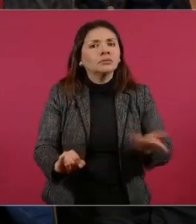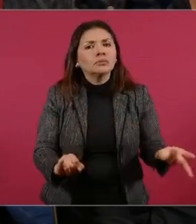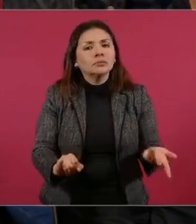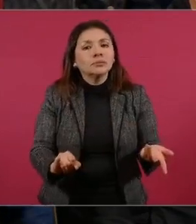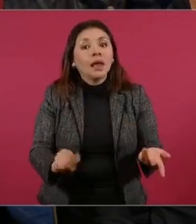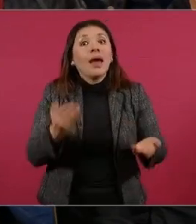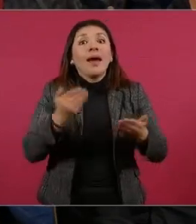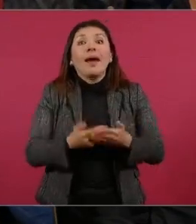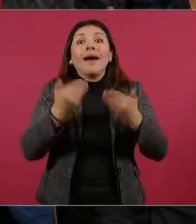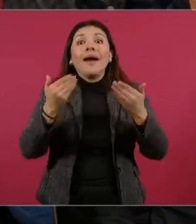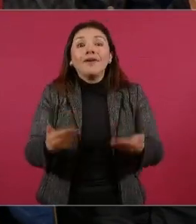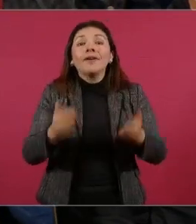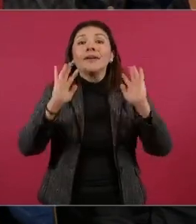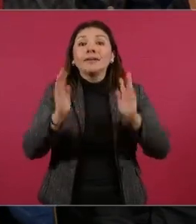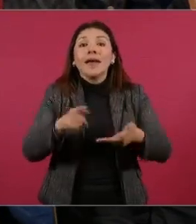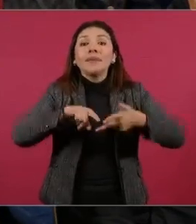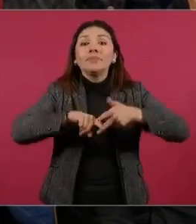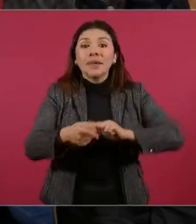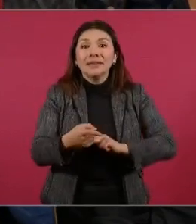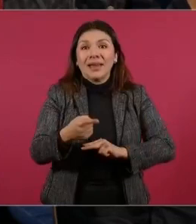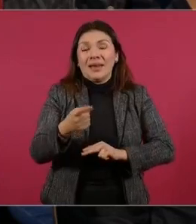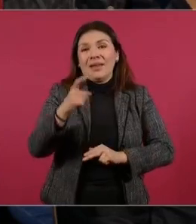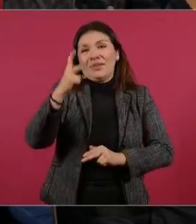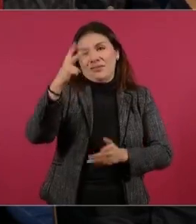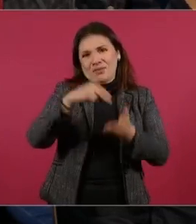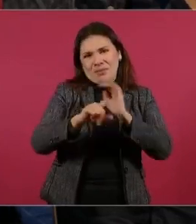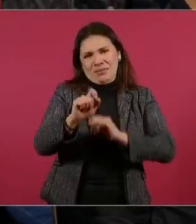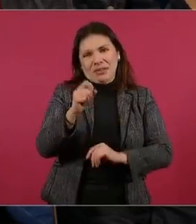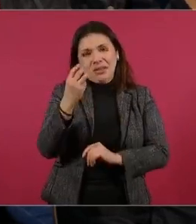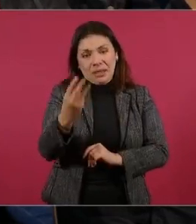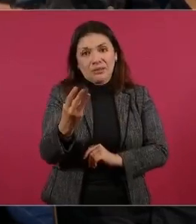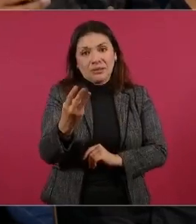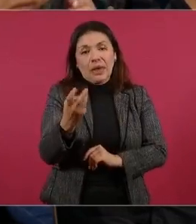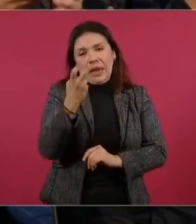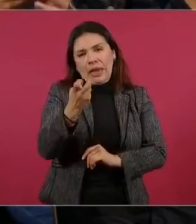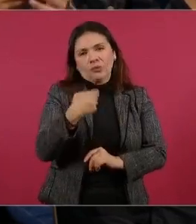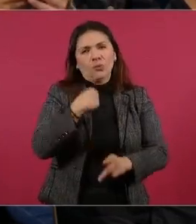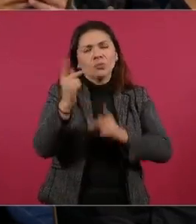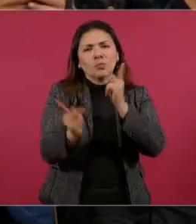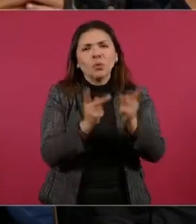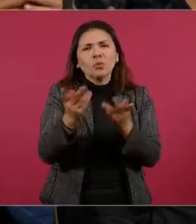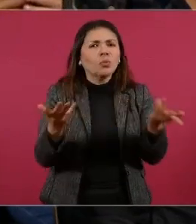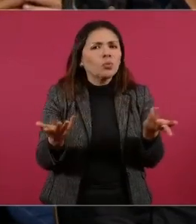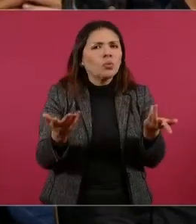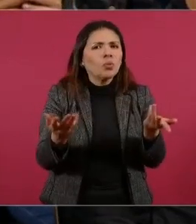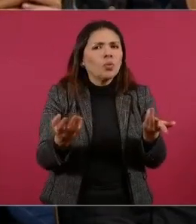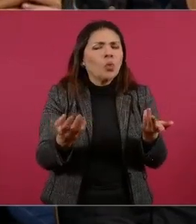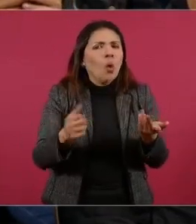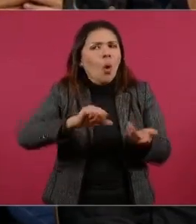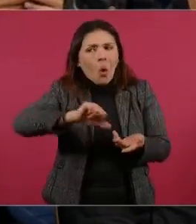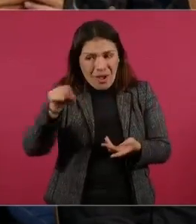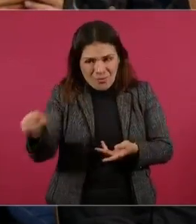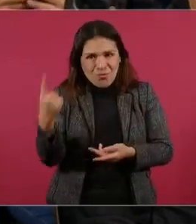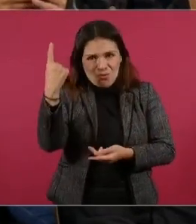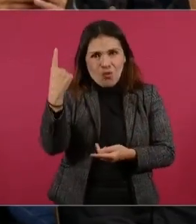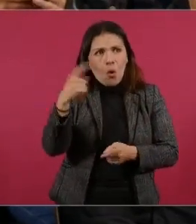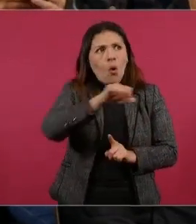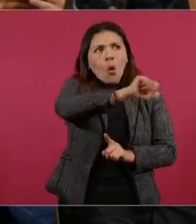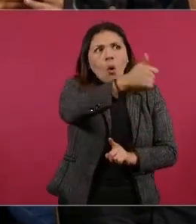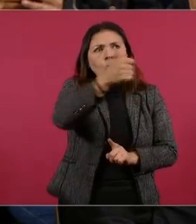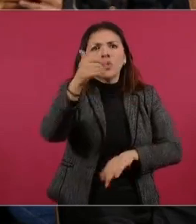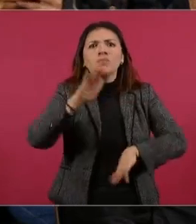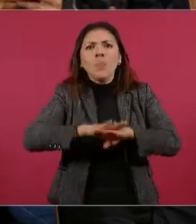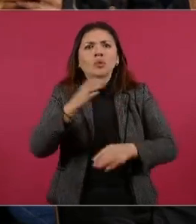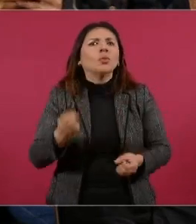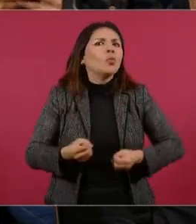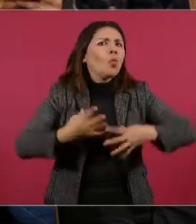pero ahora les empezó a caer Ya lo del 2023 entonces para preguntarles a ellos Cuántos casos hay así porque yo tengo